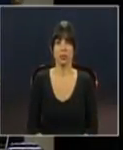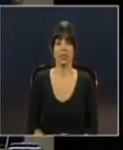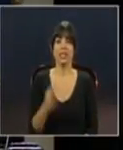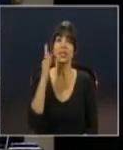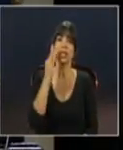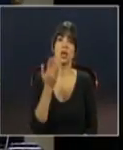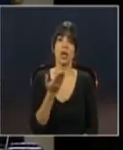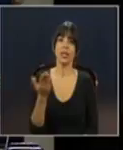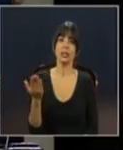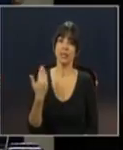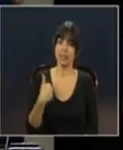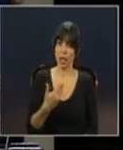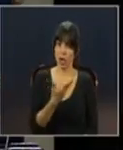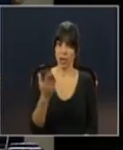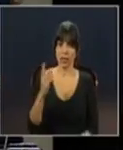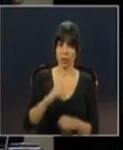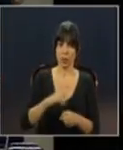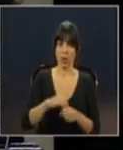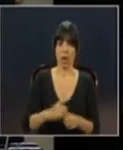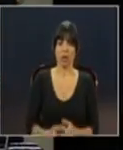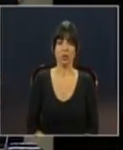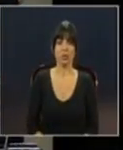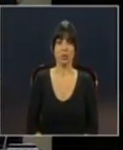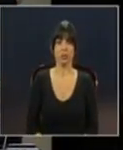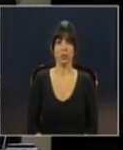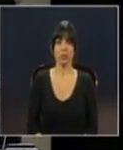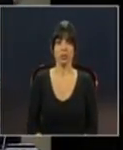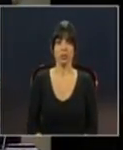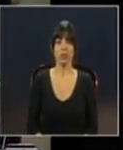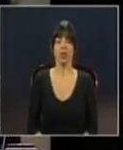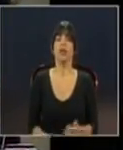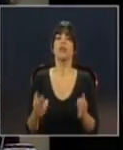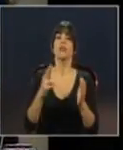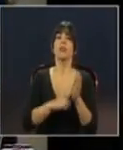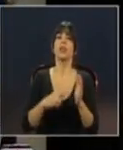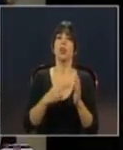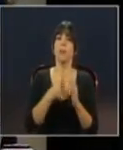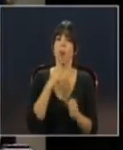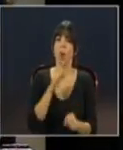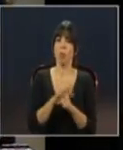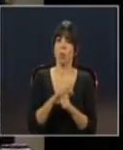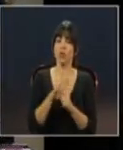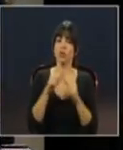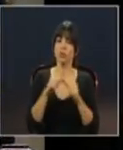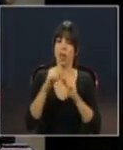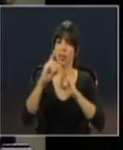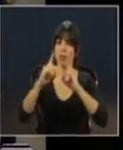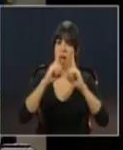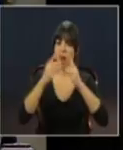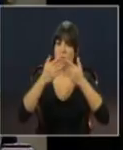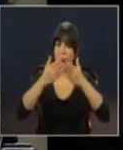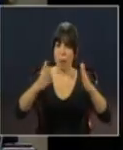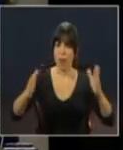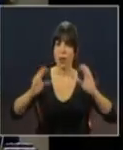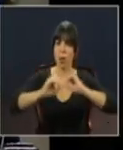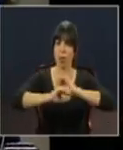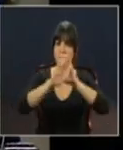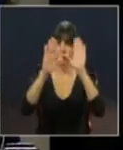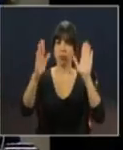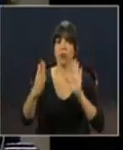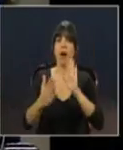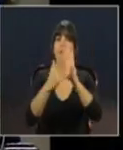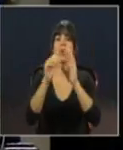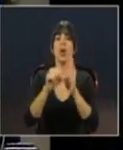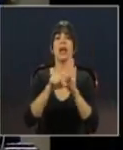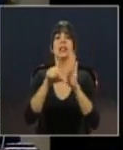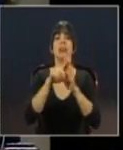Señoras y señores diputados, renuevo mi compromiso con el diálogo, la apertura y la transparencia frente a un